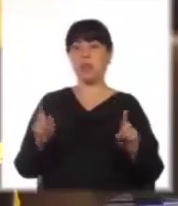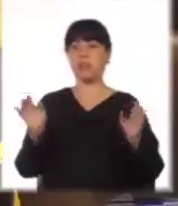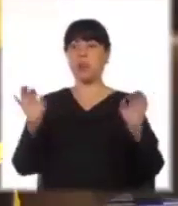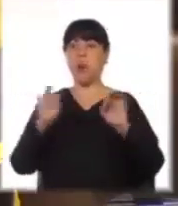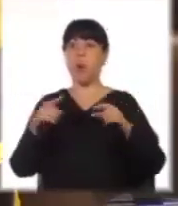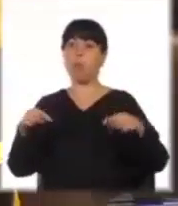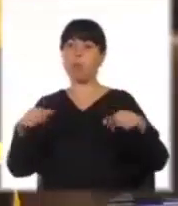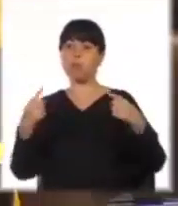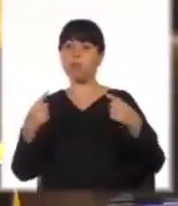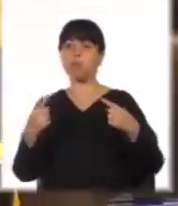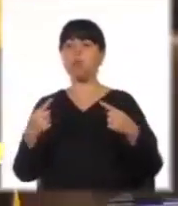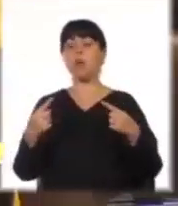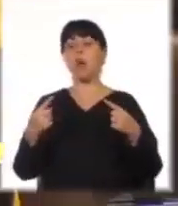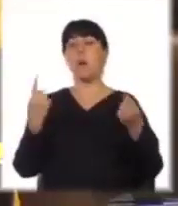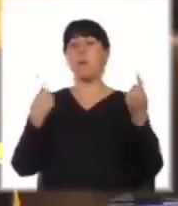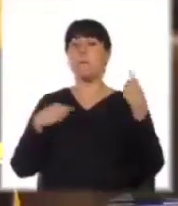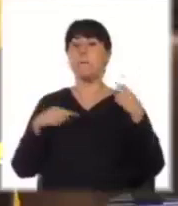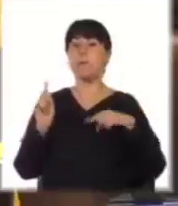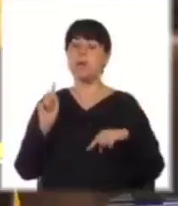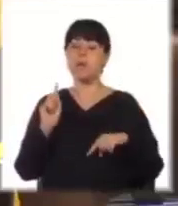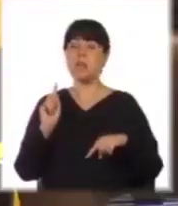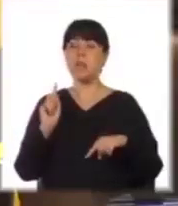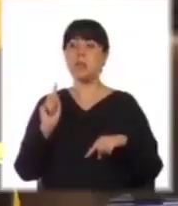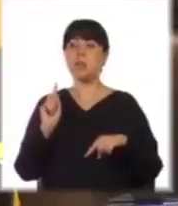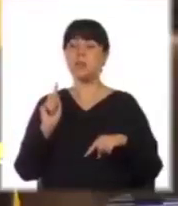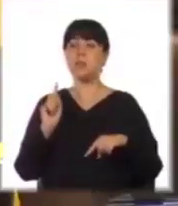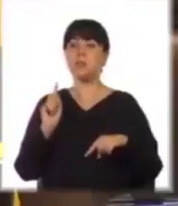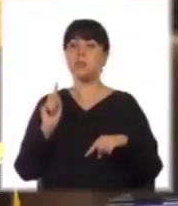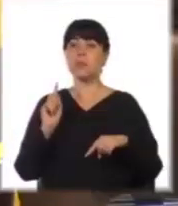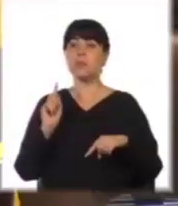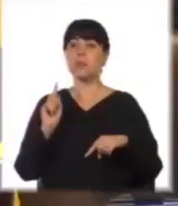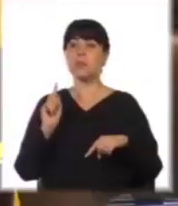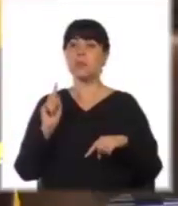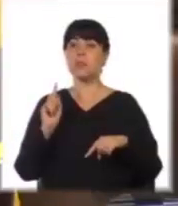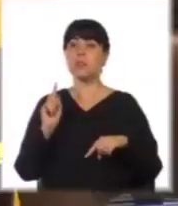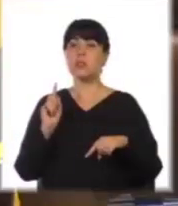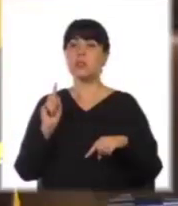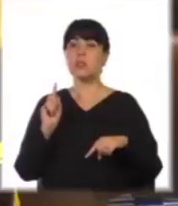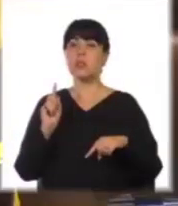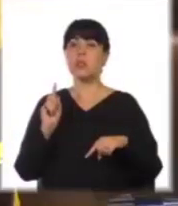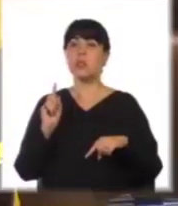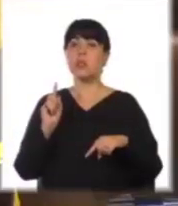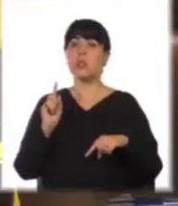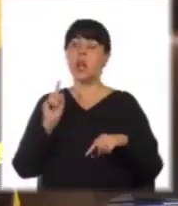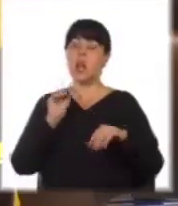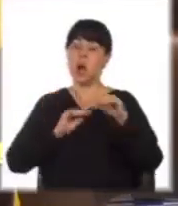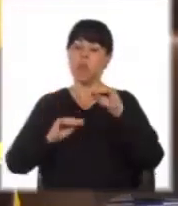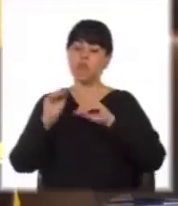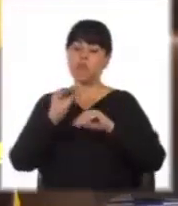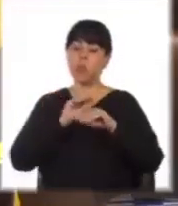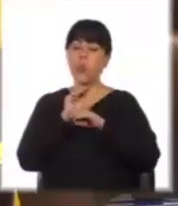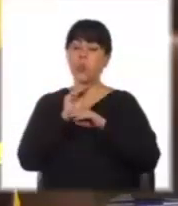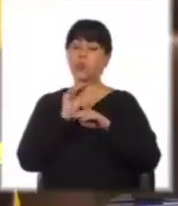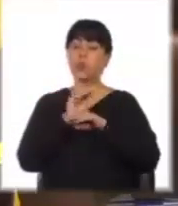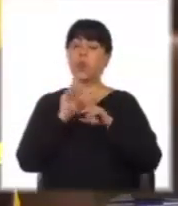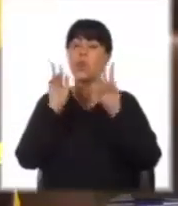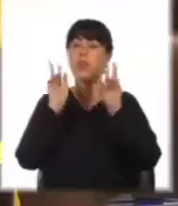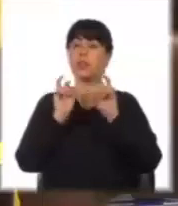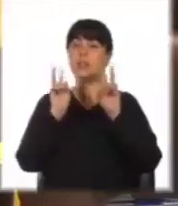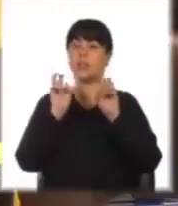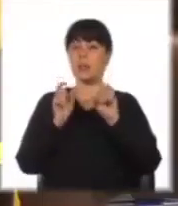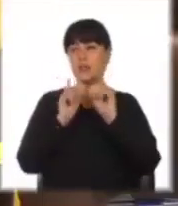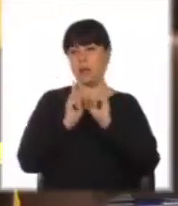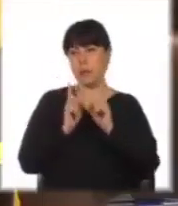controversiales, que además son controversiales en la medida de que la construcción cultural referido al tema ha sido